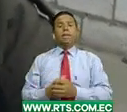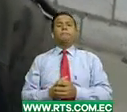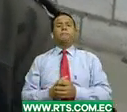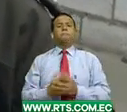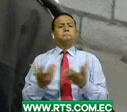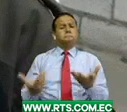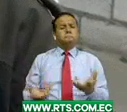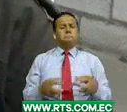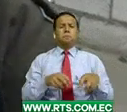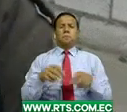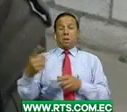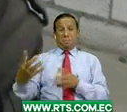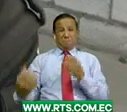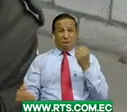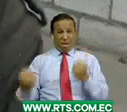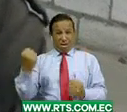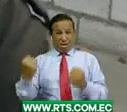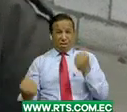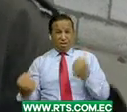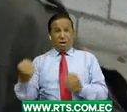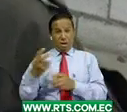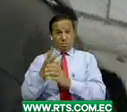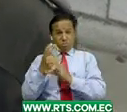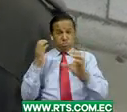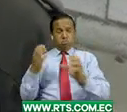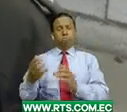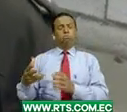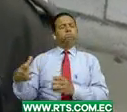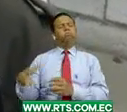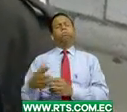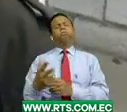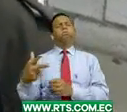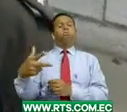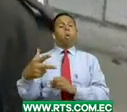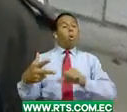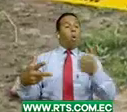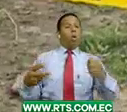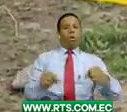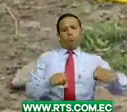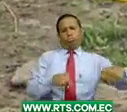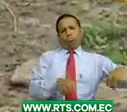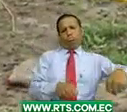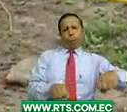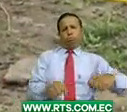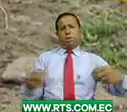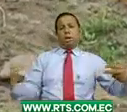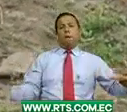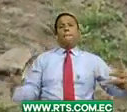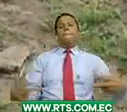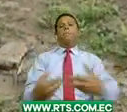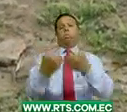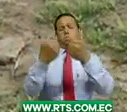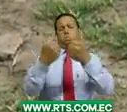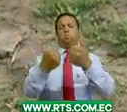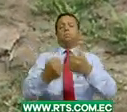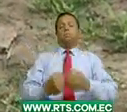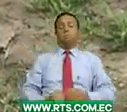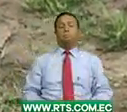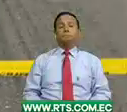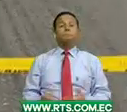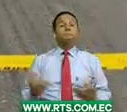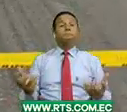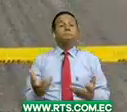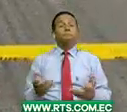Jeep se movilizaba desde Machala hacia La Primavera y en sentido contrario la motocicleta. El trágico suceso se registró en la vía